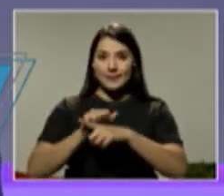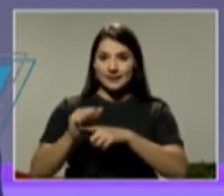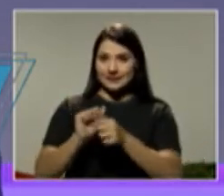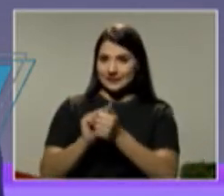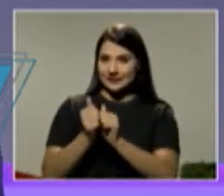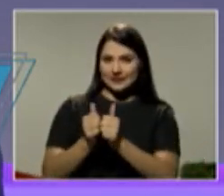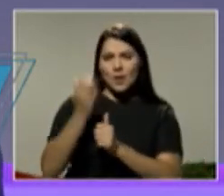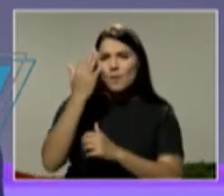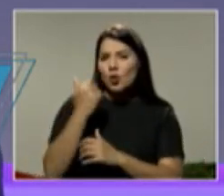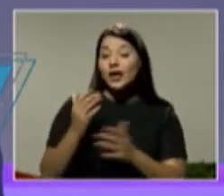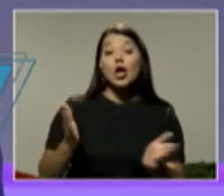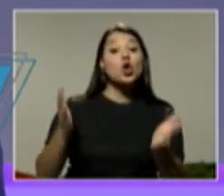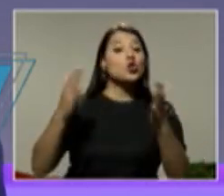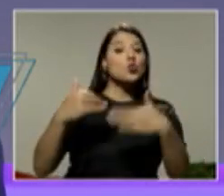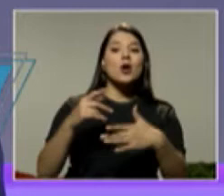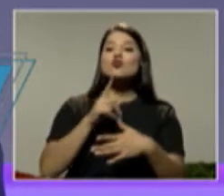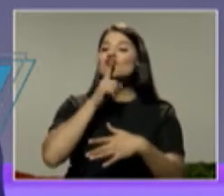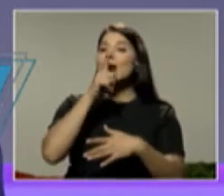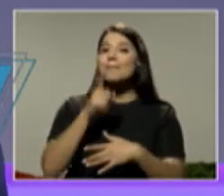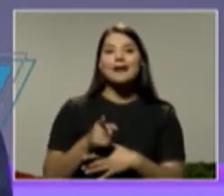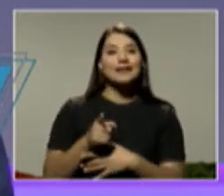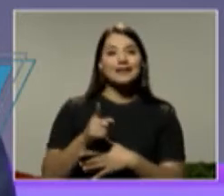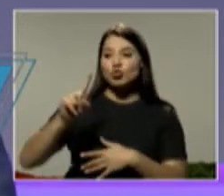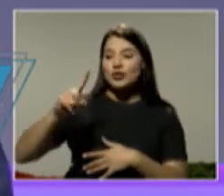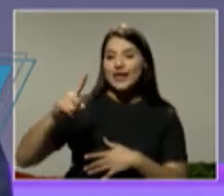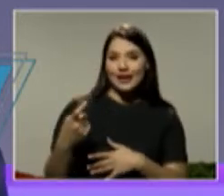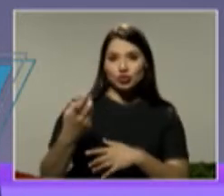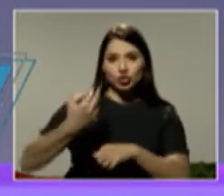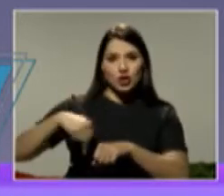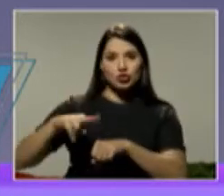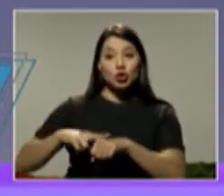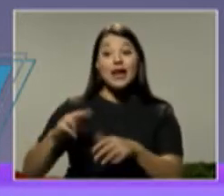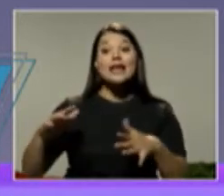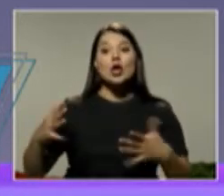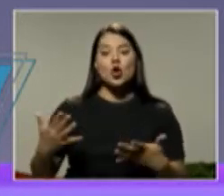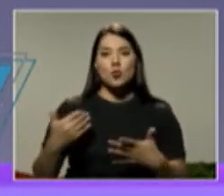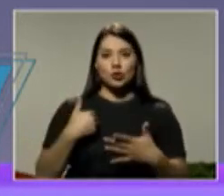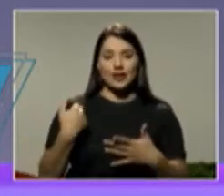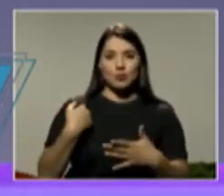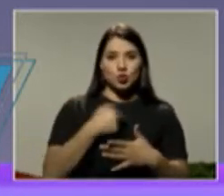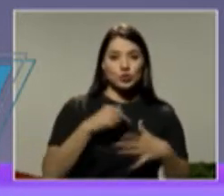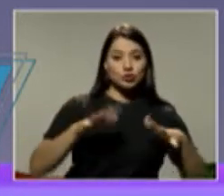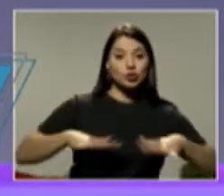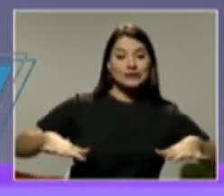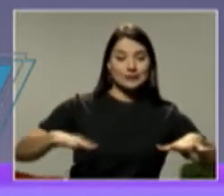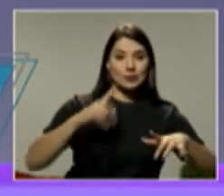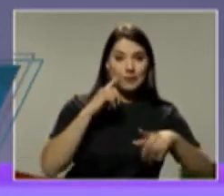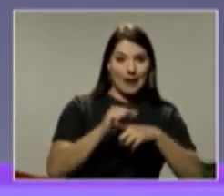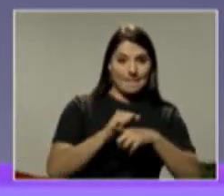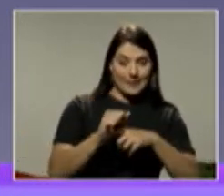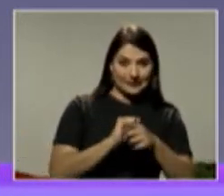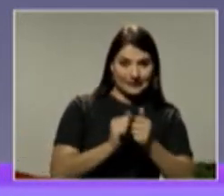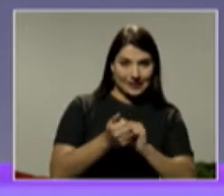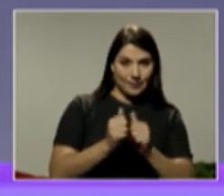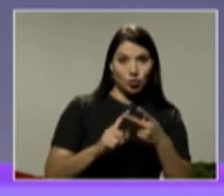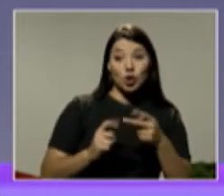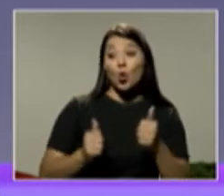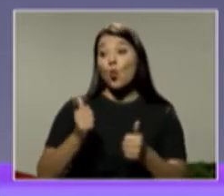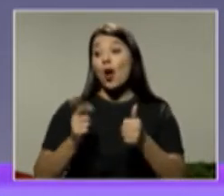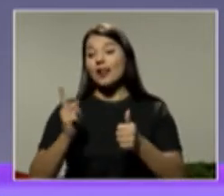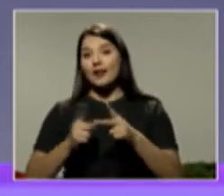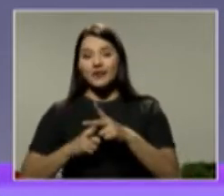verdadero diagnóstico nacional de la infraestructura que hay, la infraestructura que se debería reparar. Hay